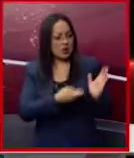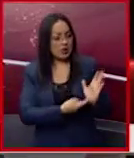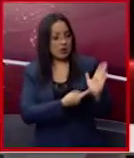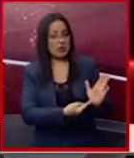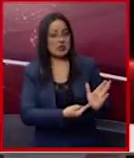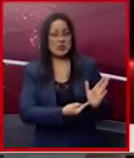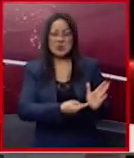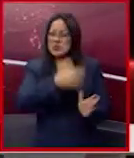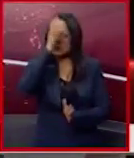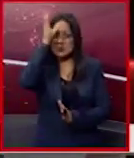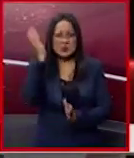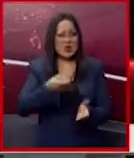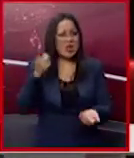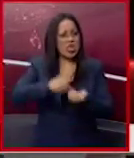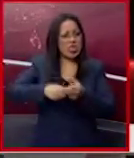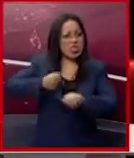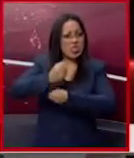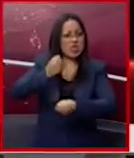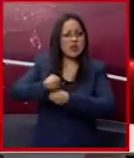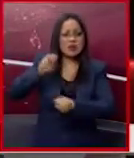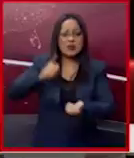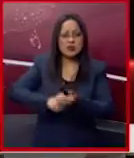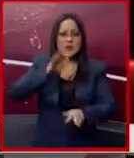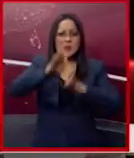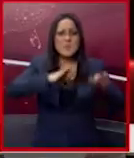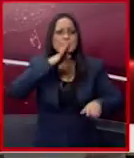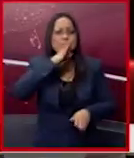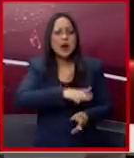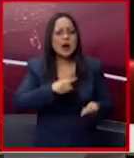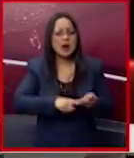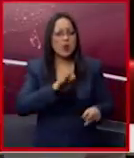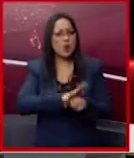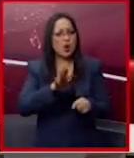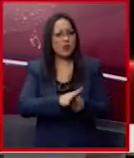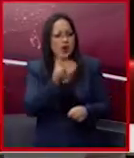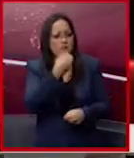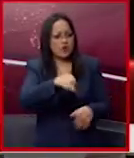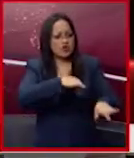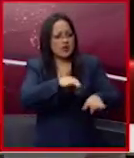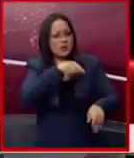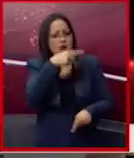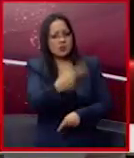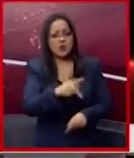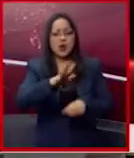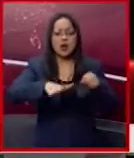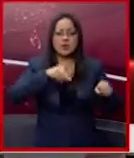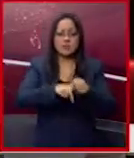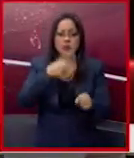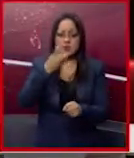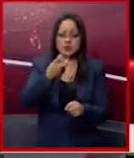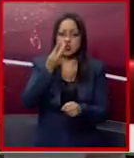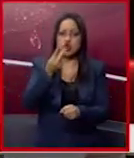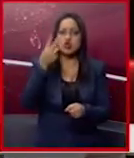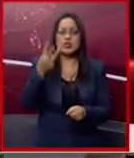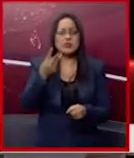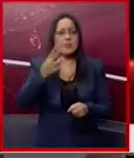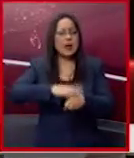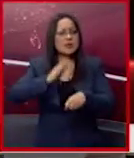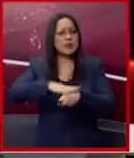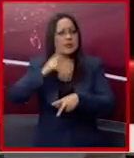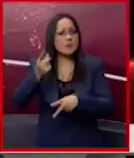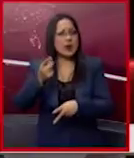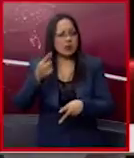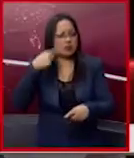que involucra la tortura, el maltrato y la explotación animal, en el cual dos o más caninos se enfrentan a